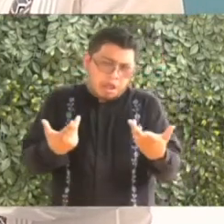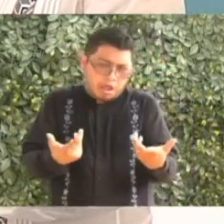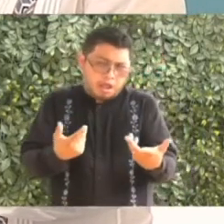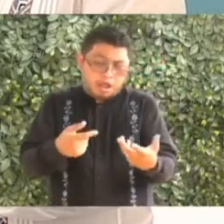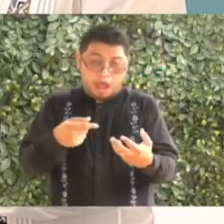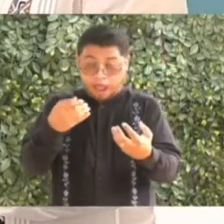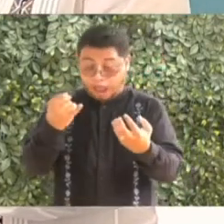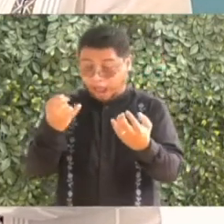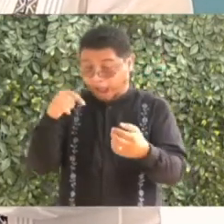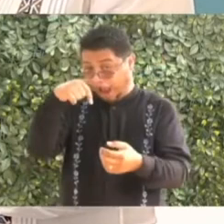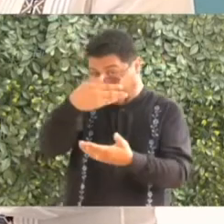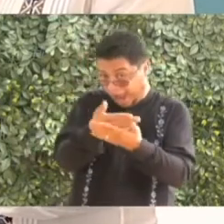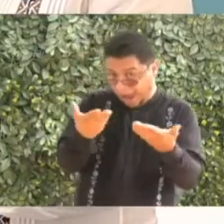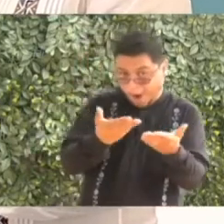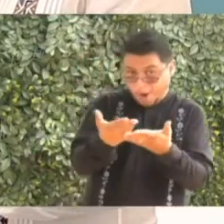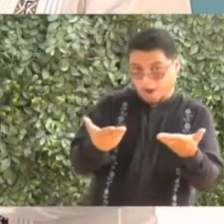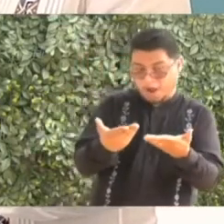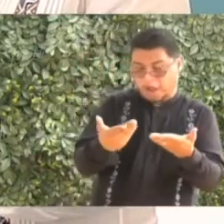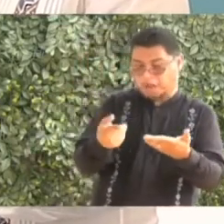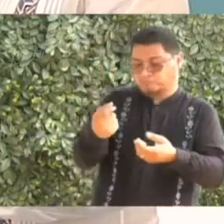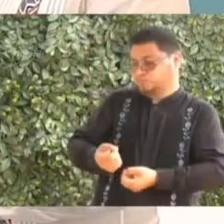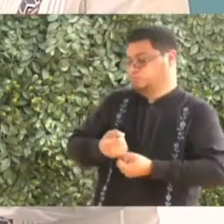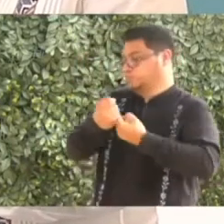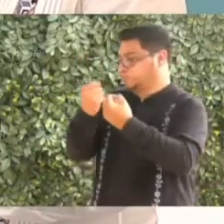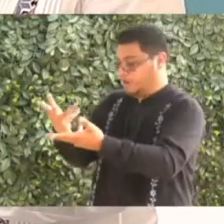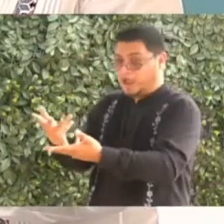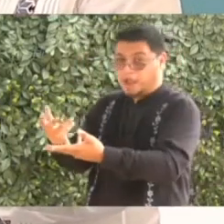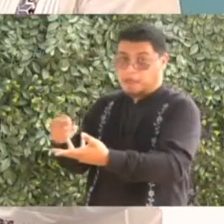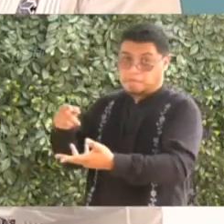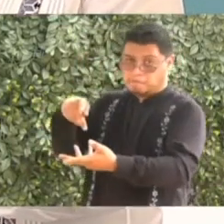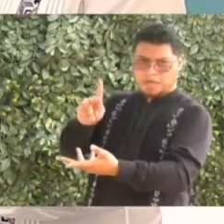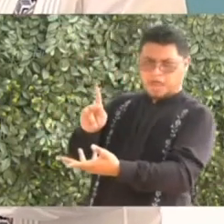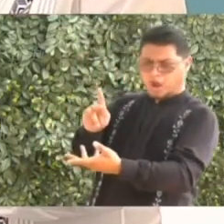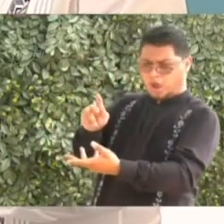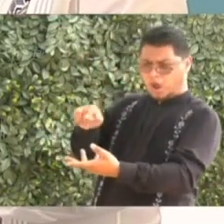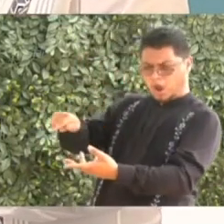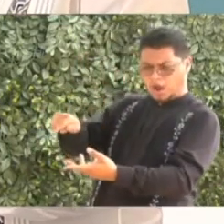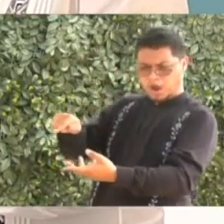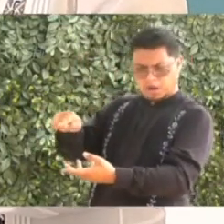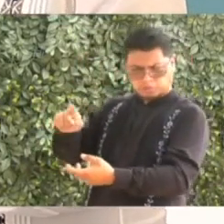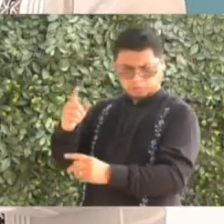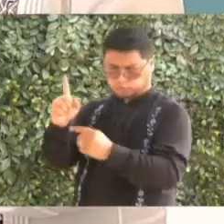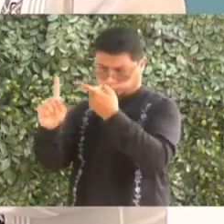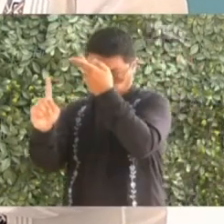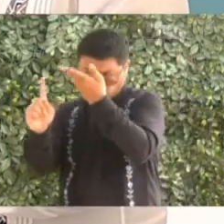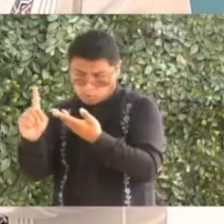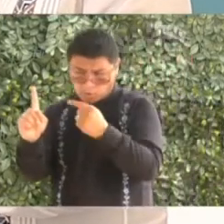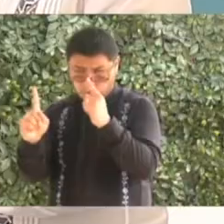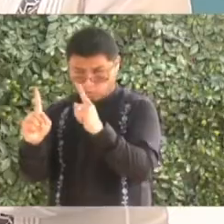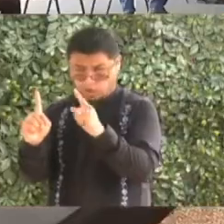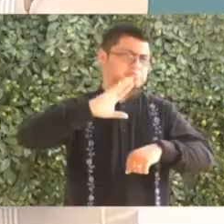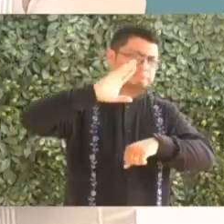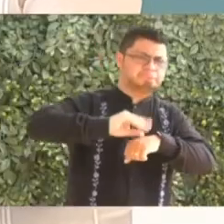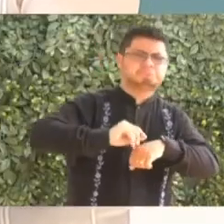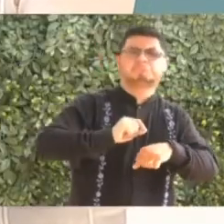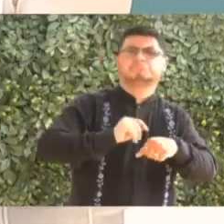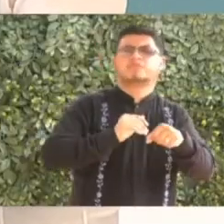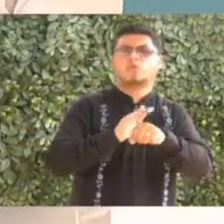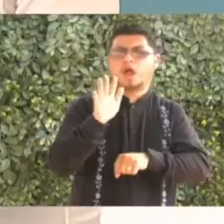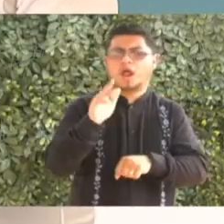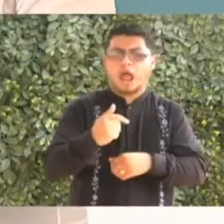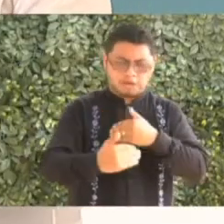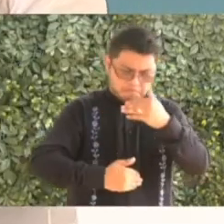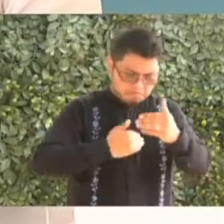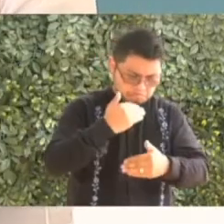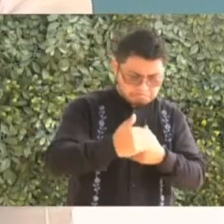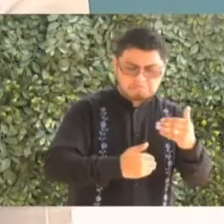en favor del pueblo. No puedo hablar de gasto, es inversión.